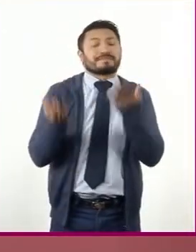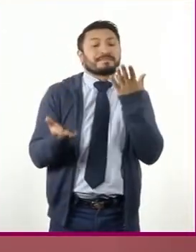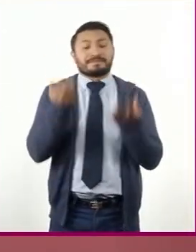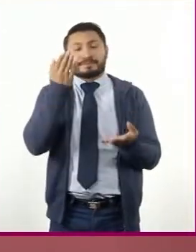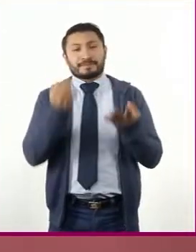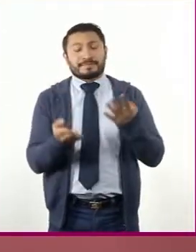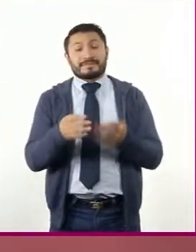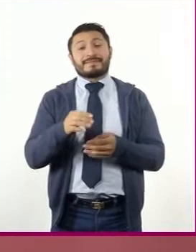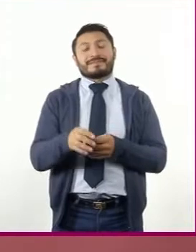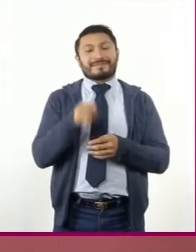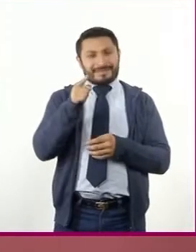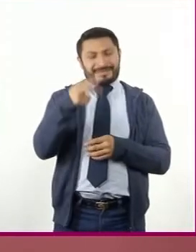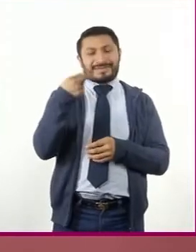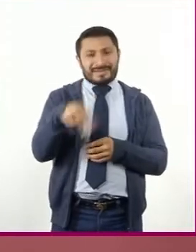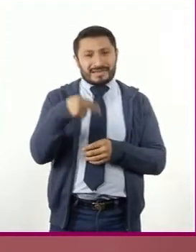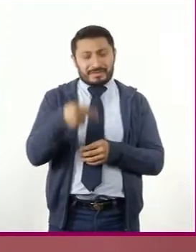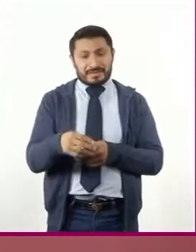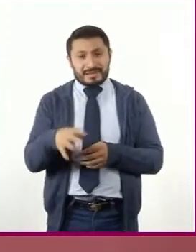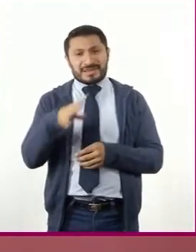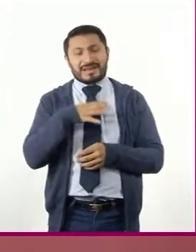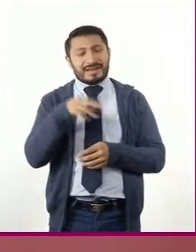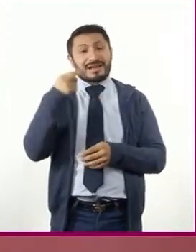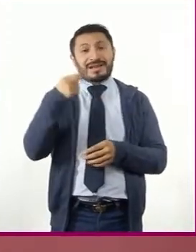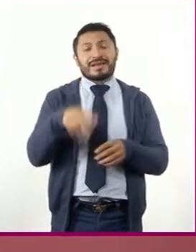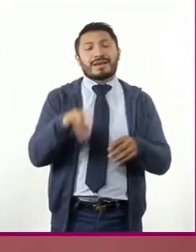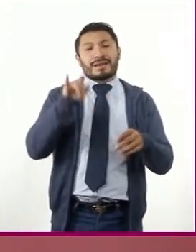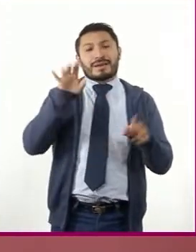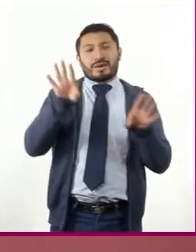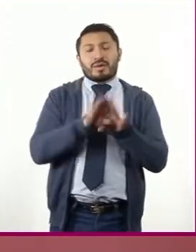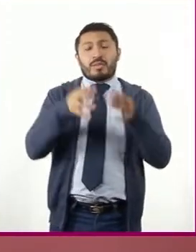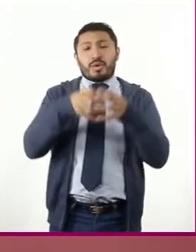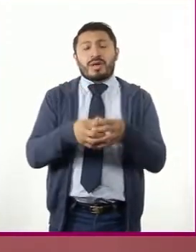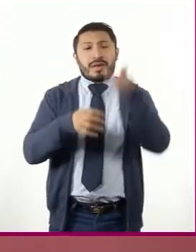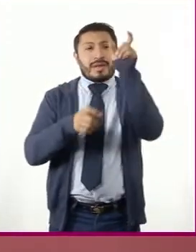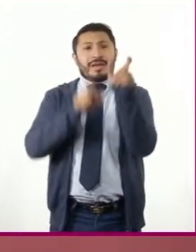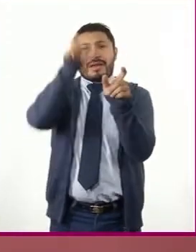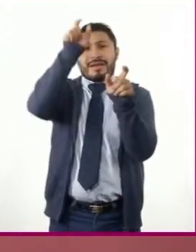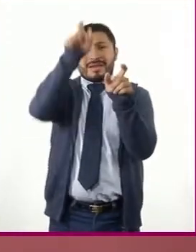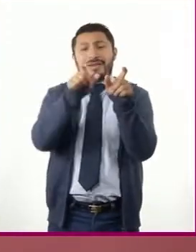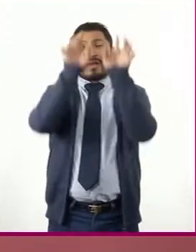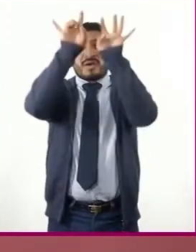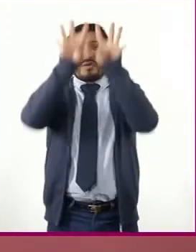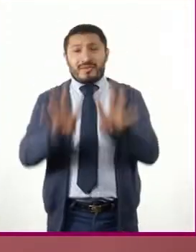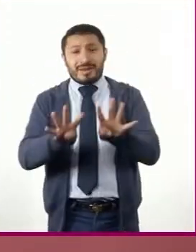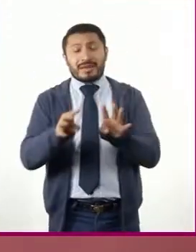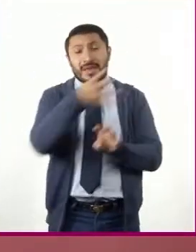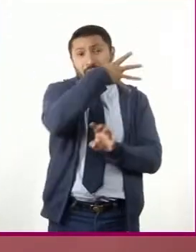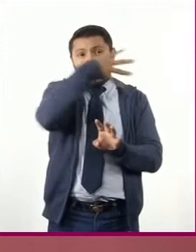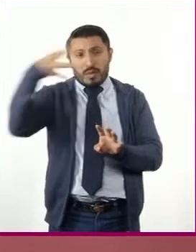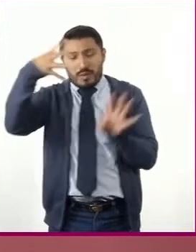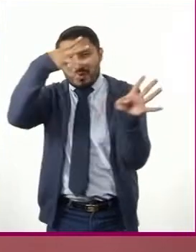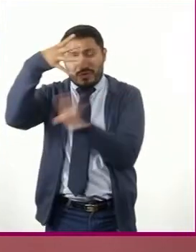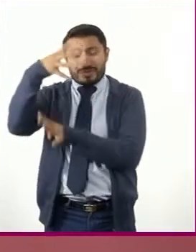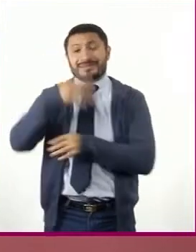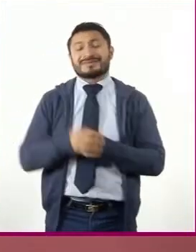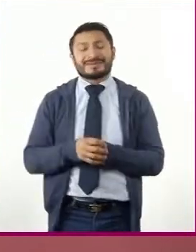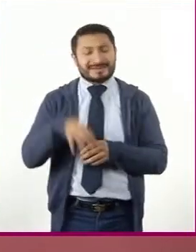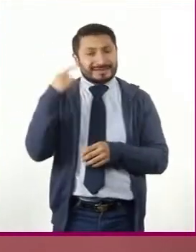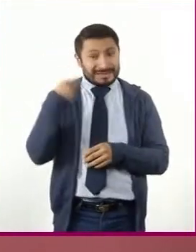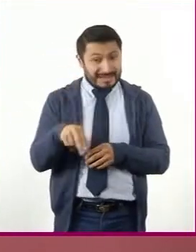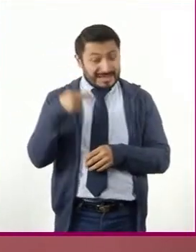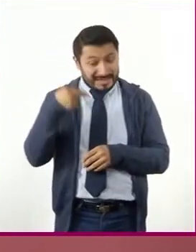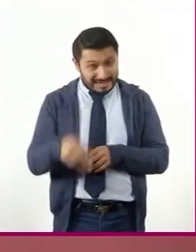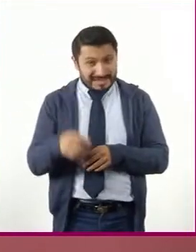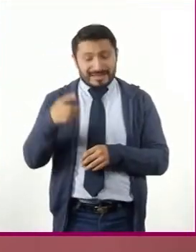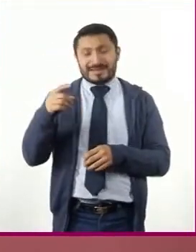de ahí su nombre. Está compuesto de un sistema de filas y columnas que se establecen según las necesidades del autor,